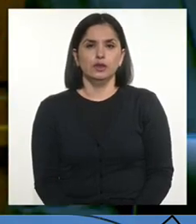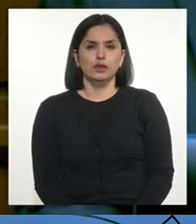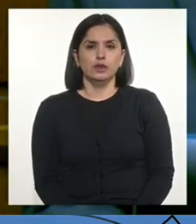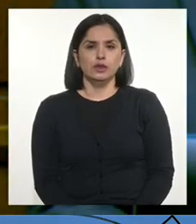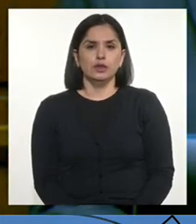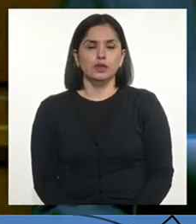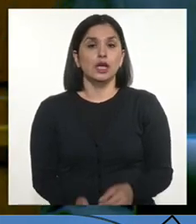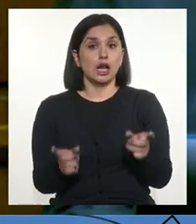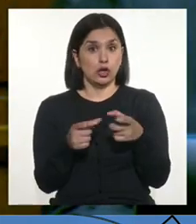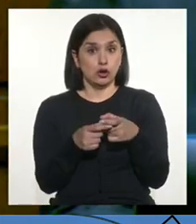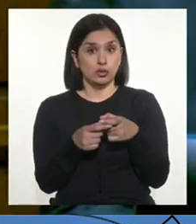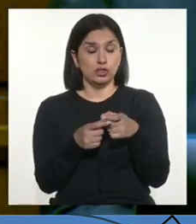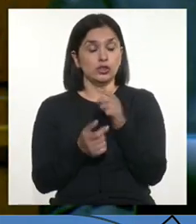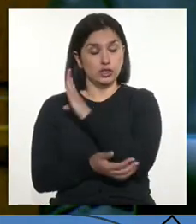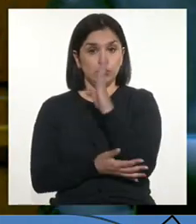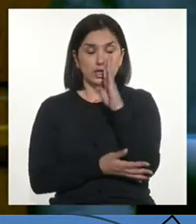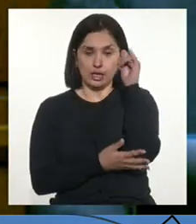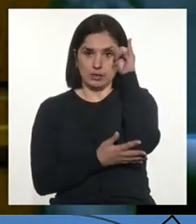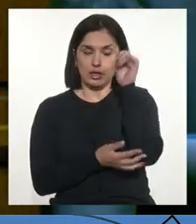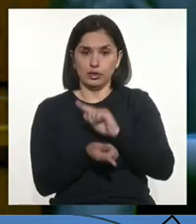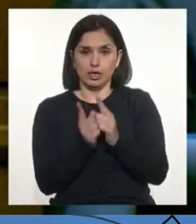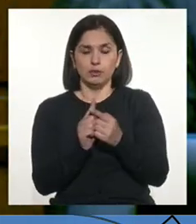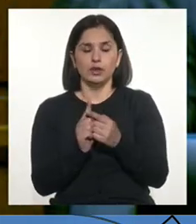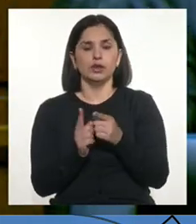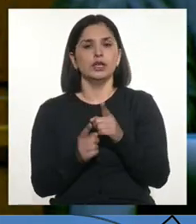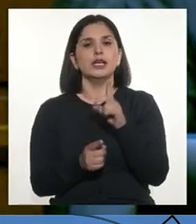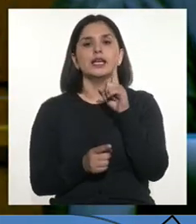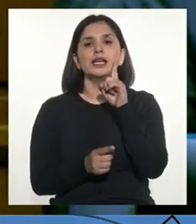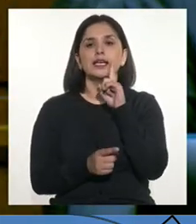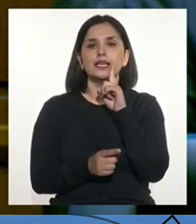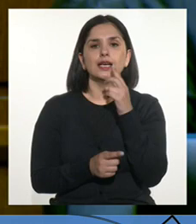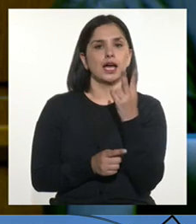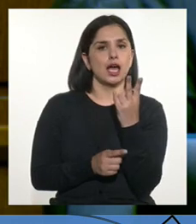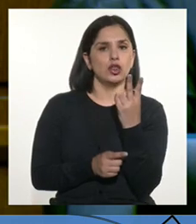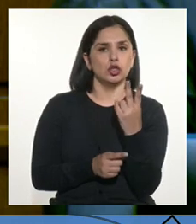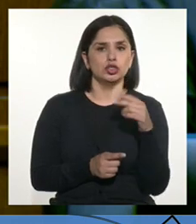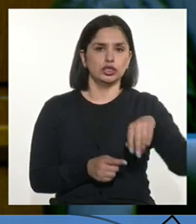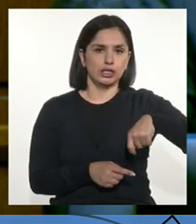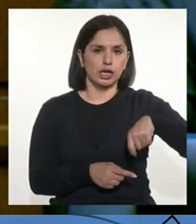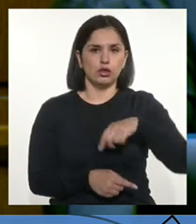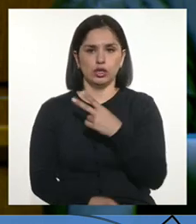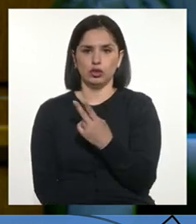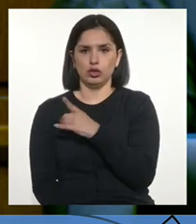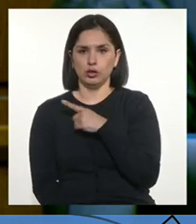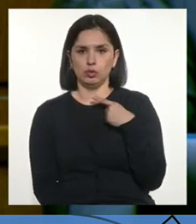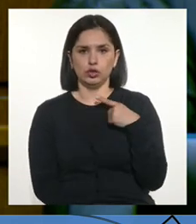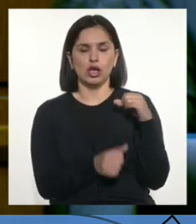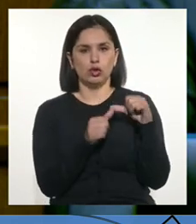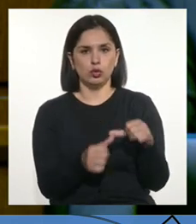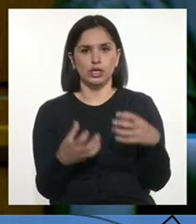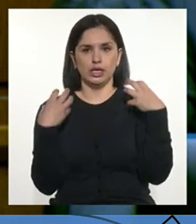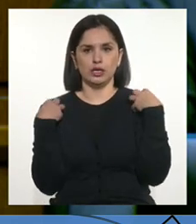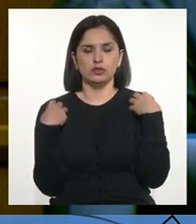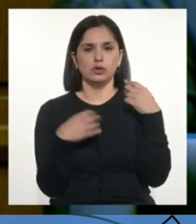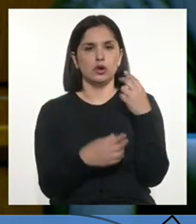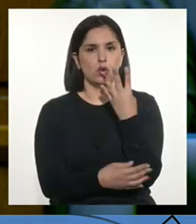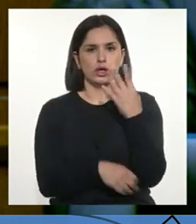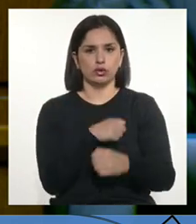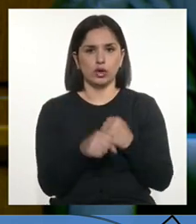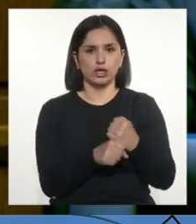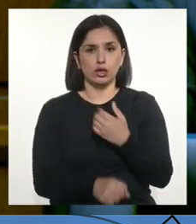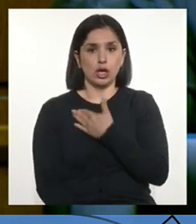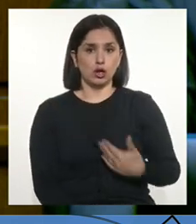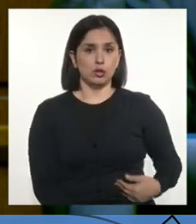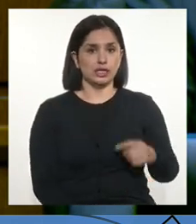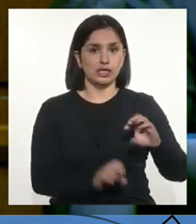la comisión de biblioteca perdón que tenga dos senadores dos diputados que ellos duren cuatro años que los presidentes cada una